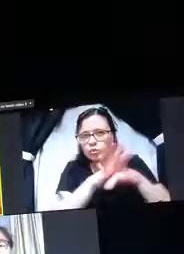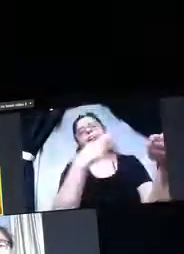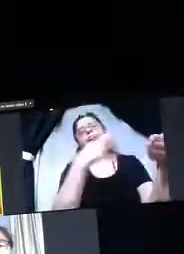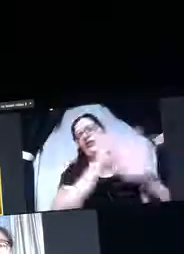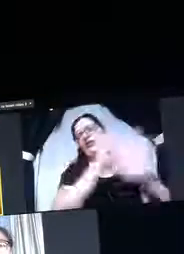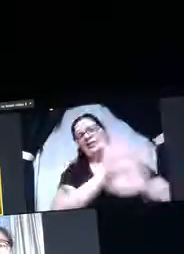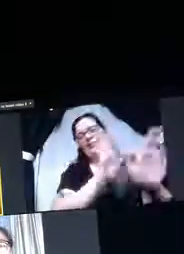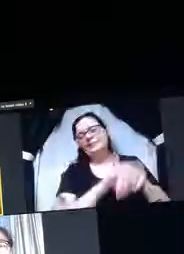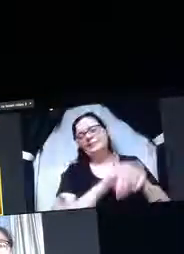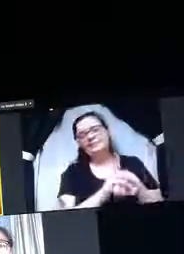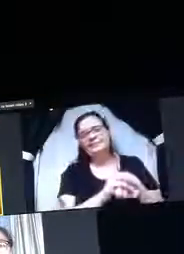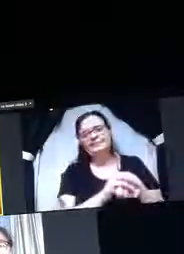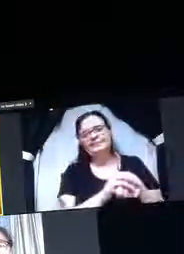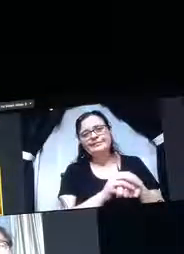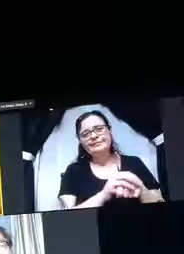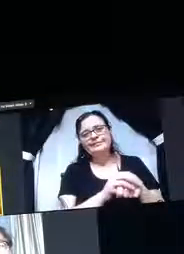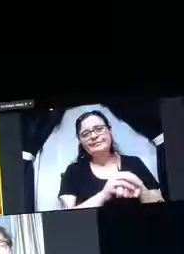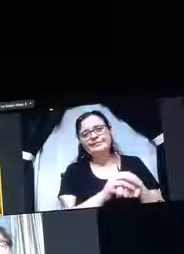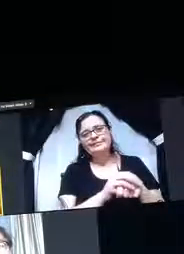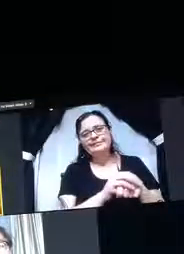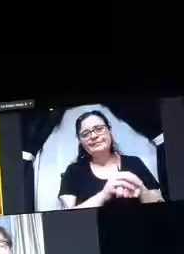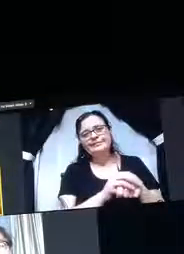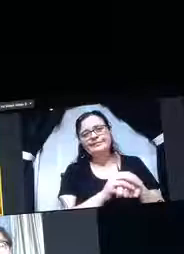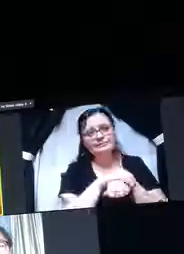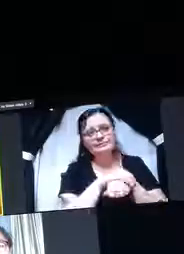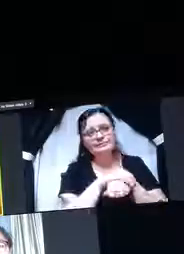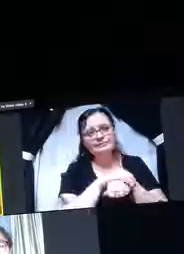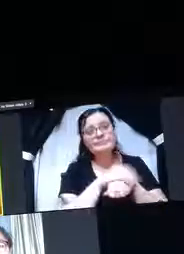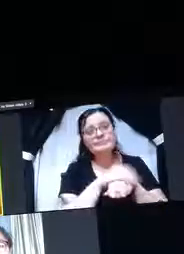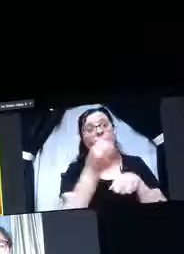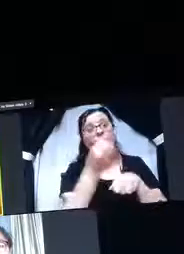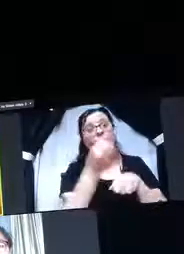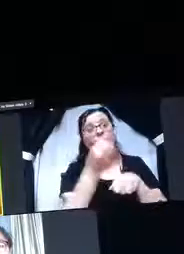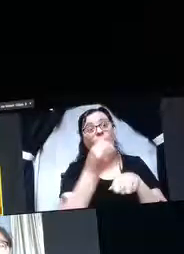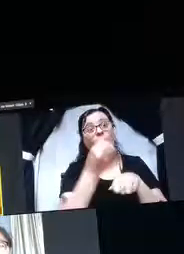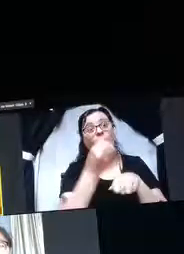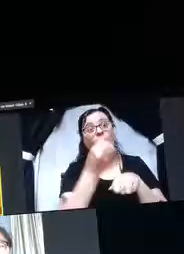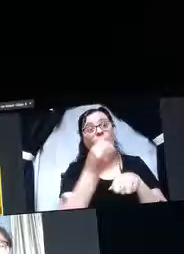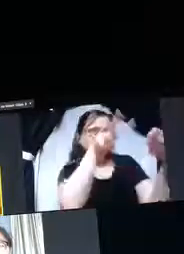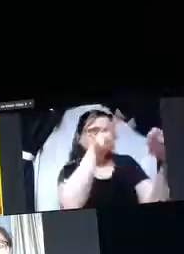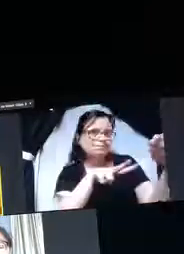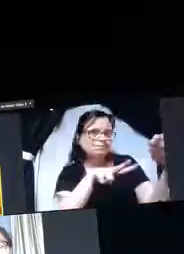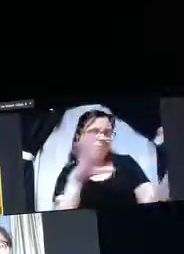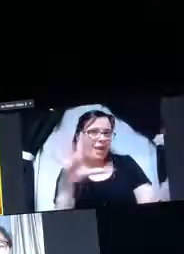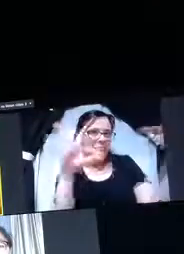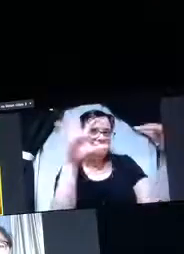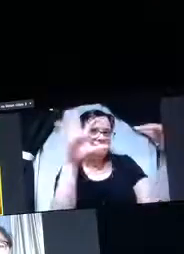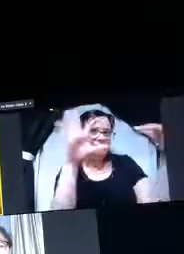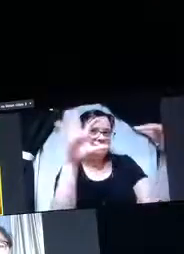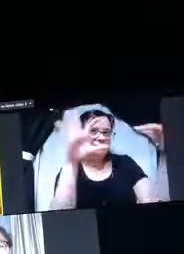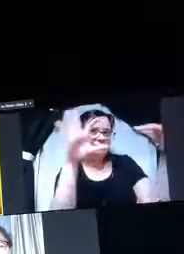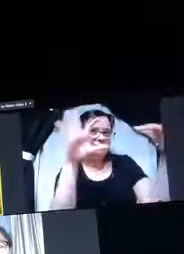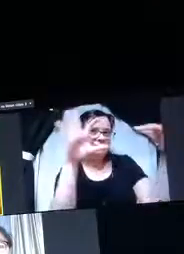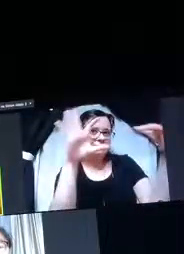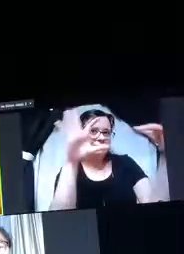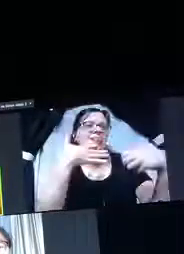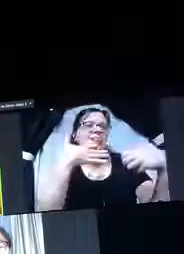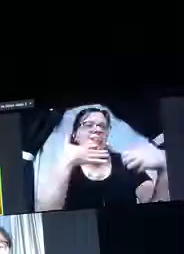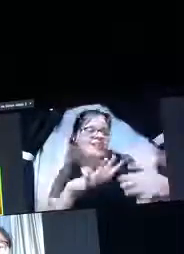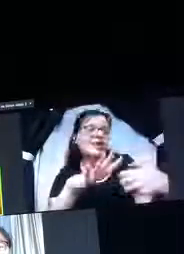el contexto, porque podemos leer, ¿sí?, esa oración, establecer las relaciones y